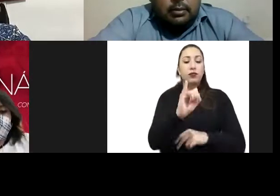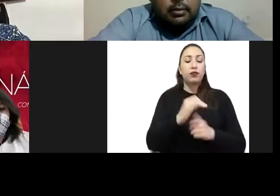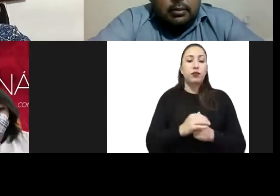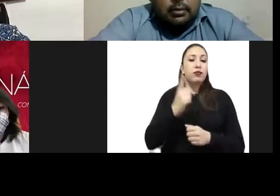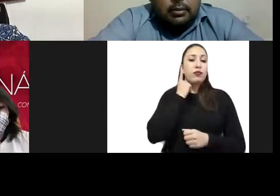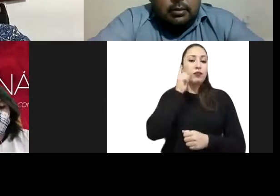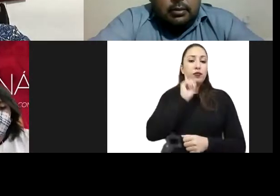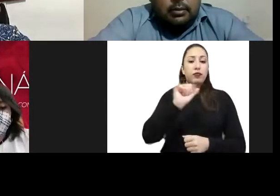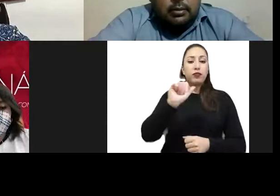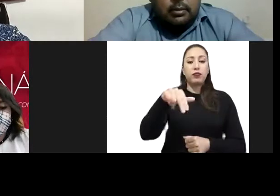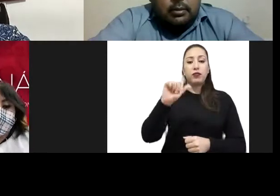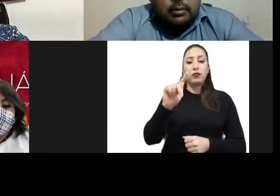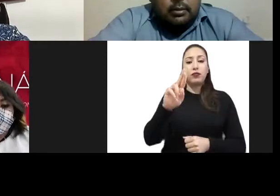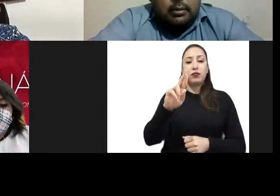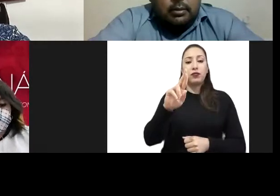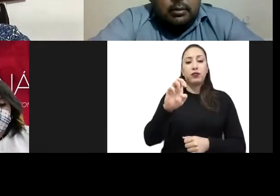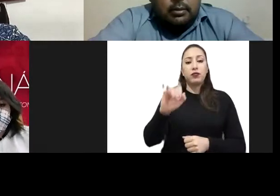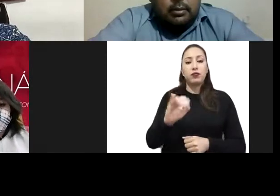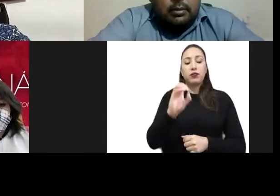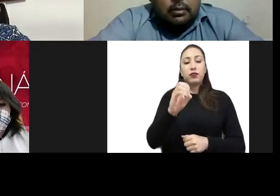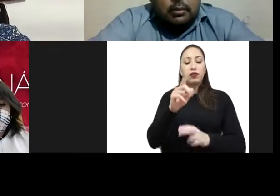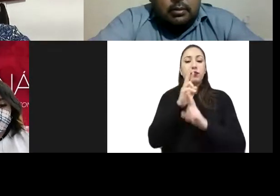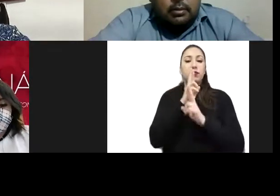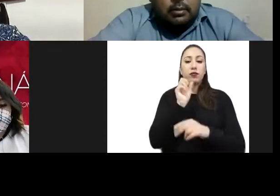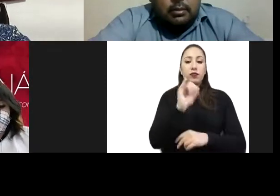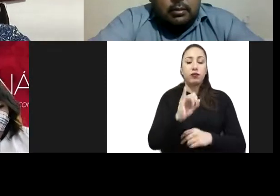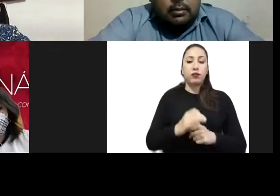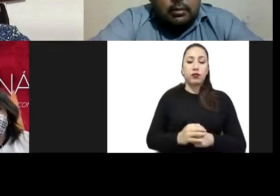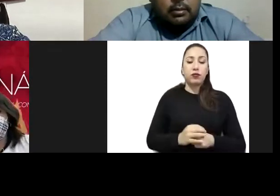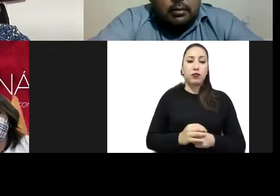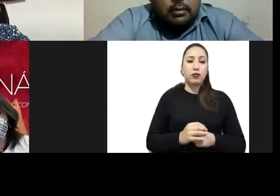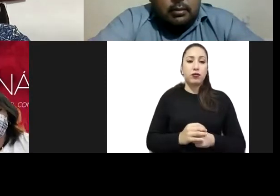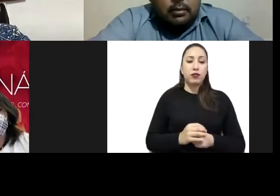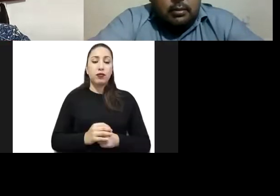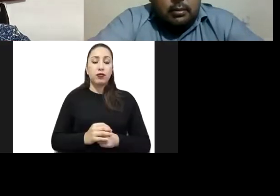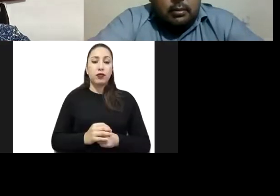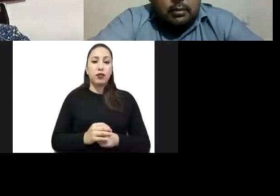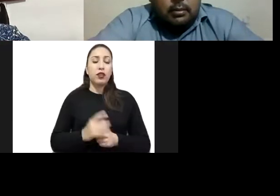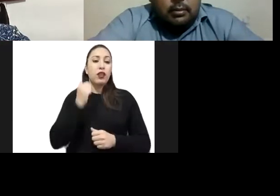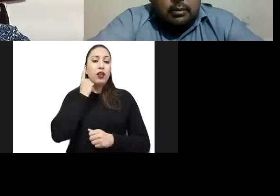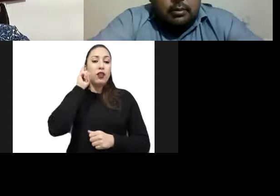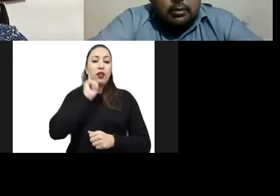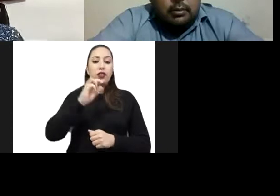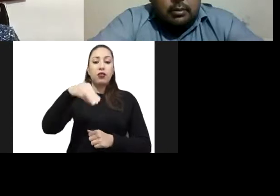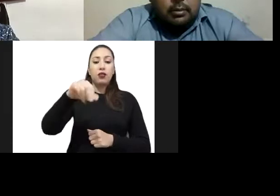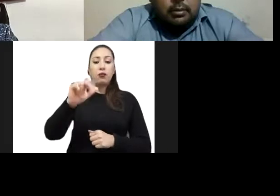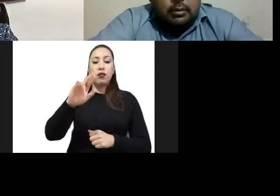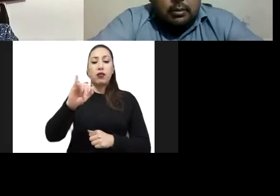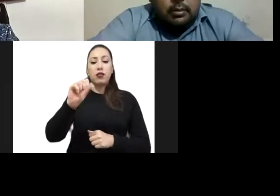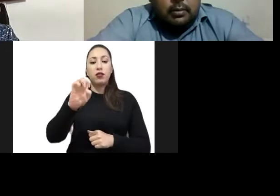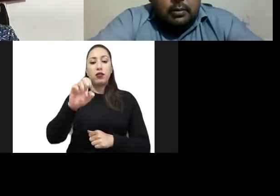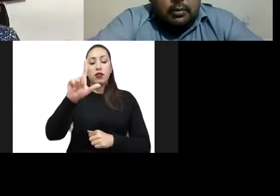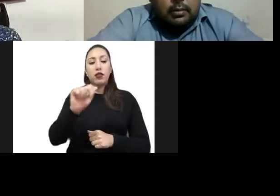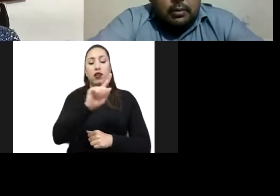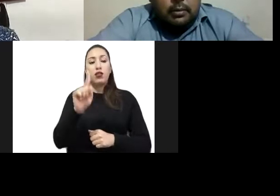Ana Cristina Hernández Trejo. Ana Hernández, a favor. Muchas gracias, diputada Marisela Zúñiga. Marisela